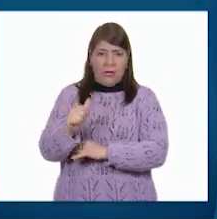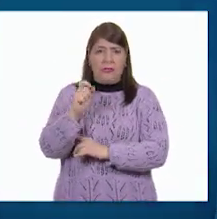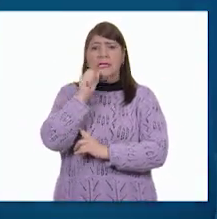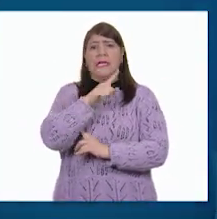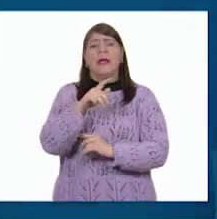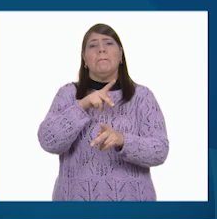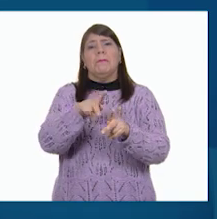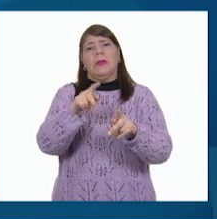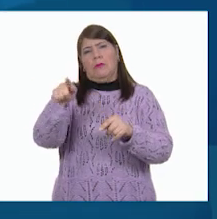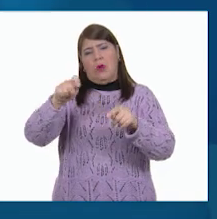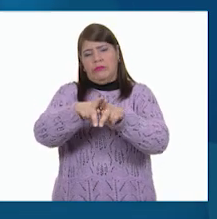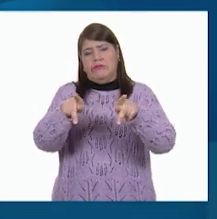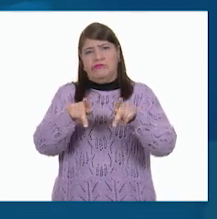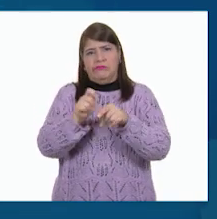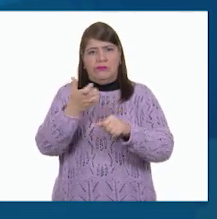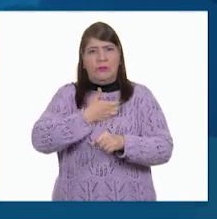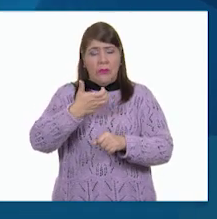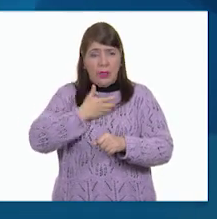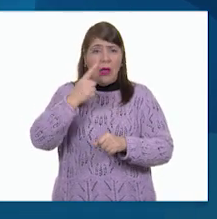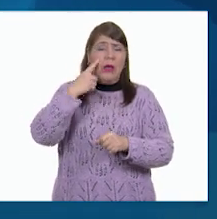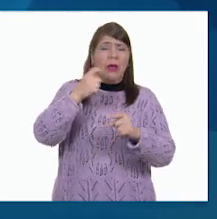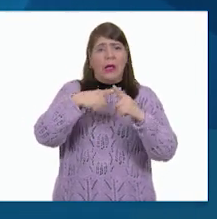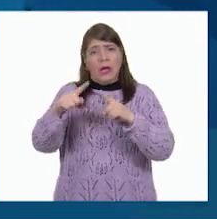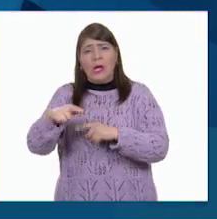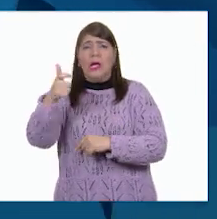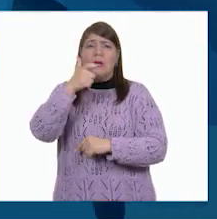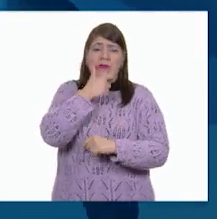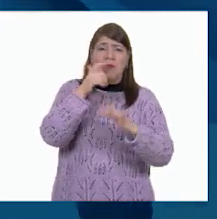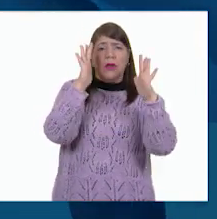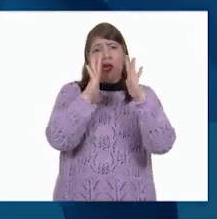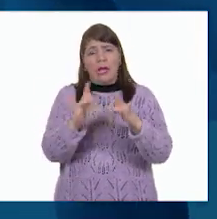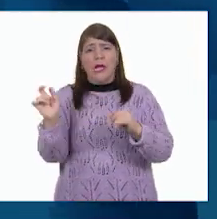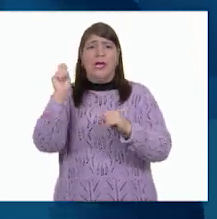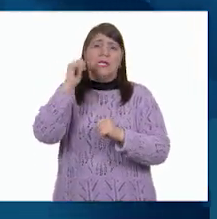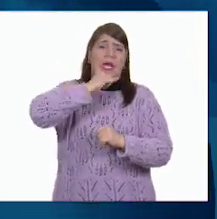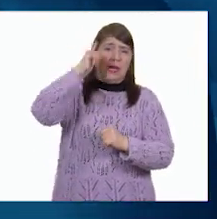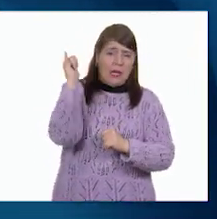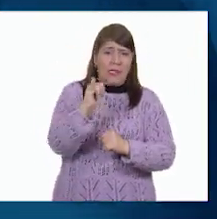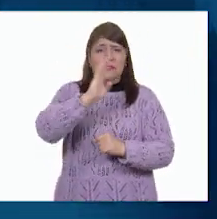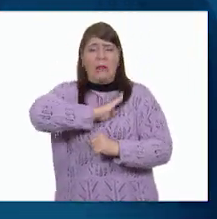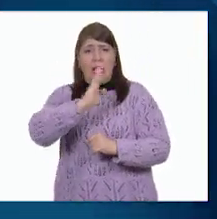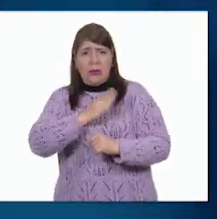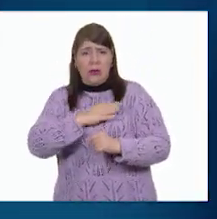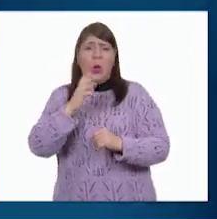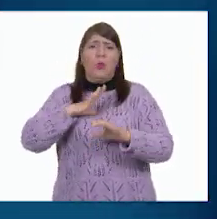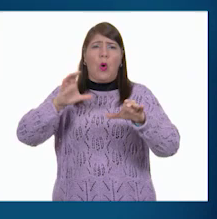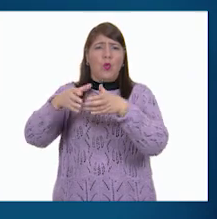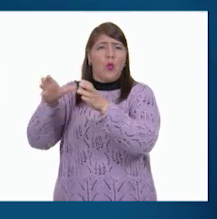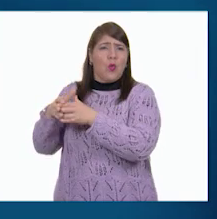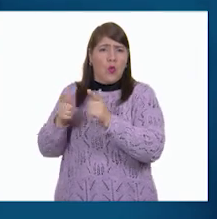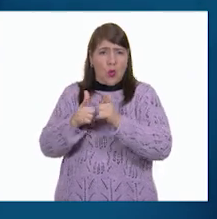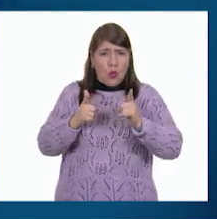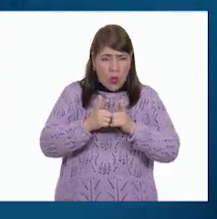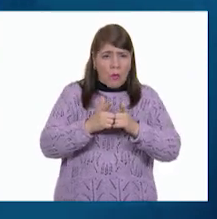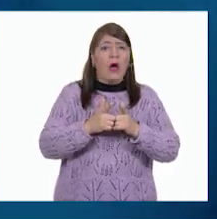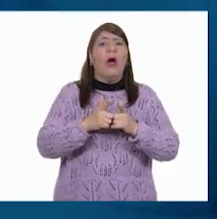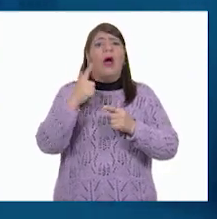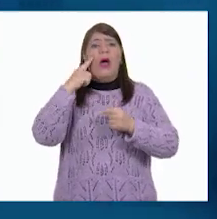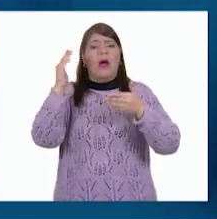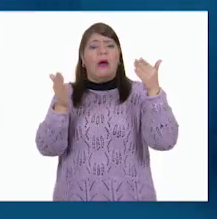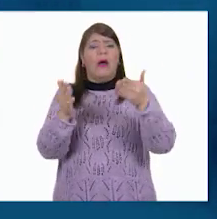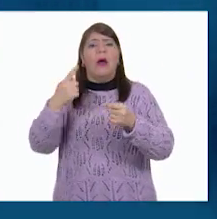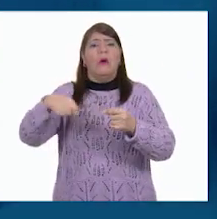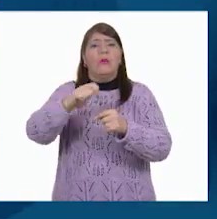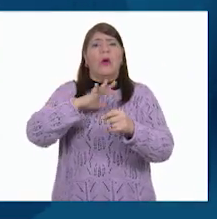inversionistas alemanes, franceses, ingleses, estadounidenses, italianos y españoles constituían una oligarquía